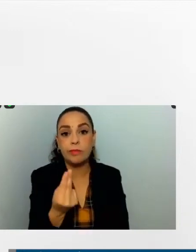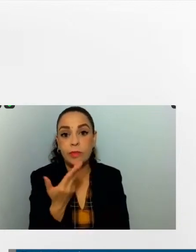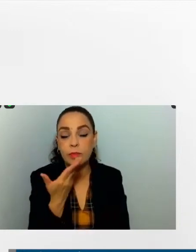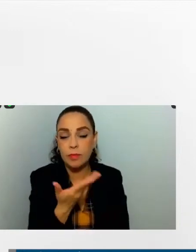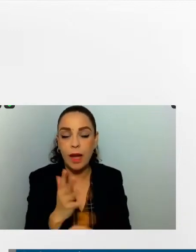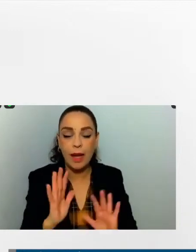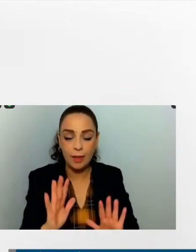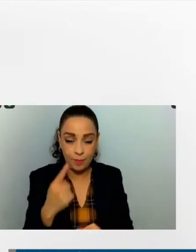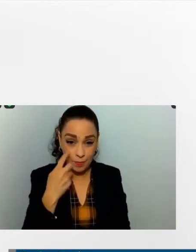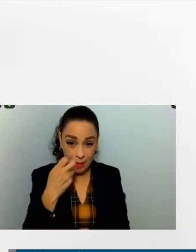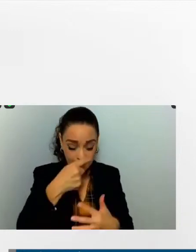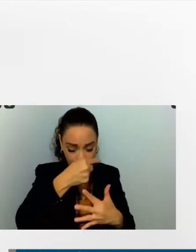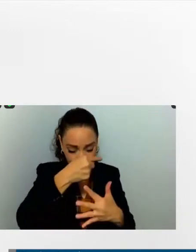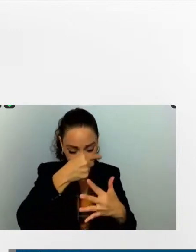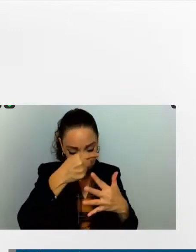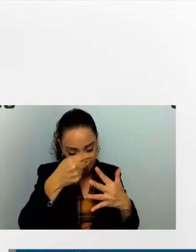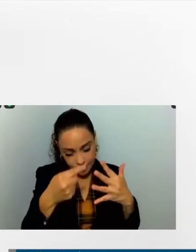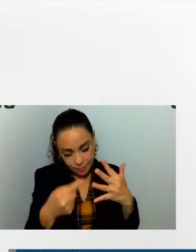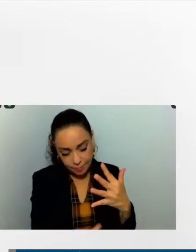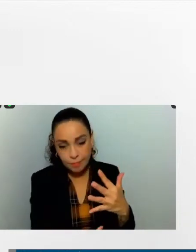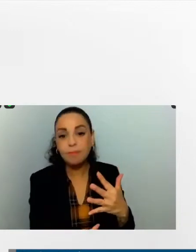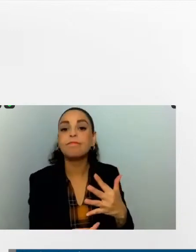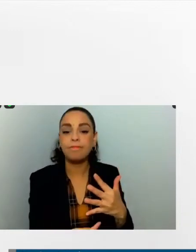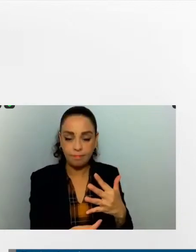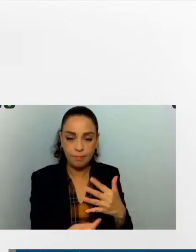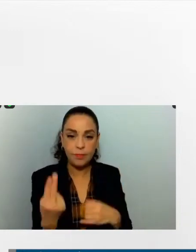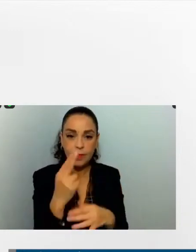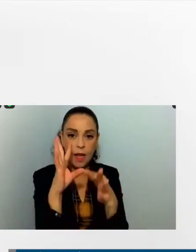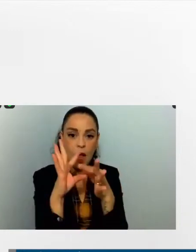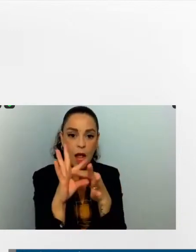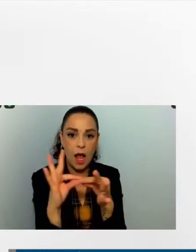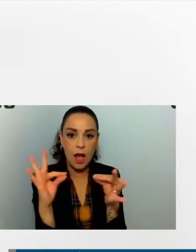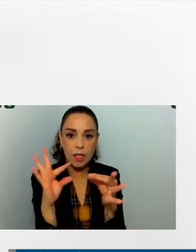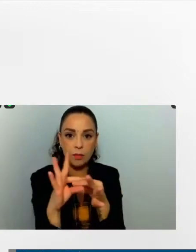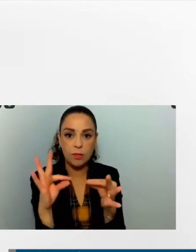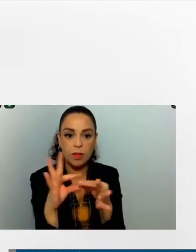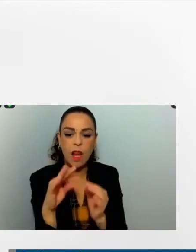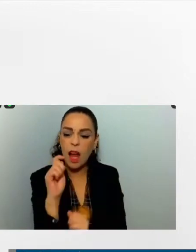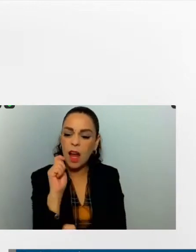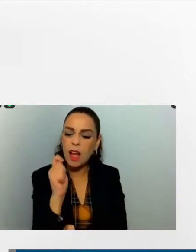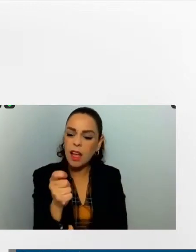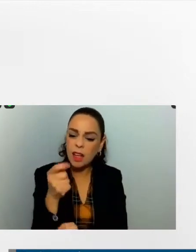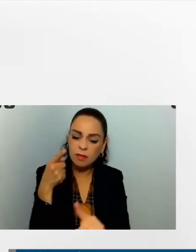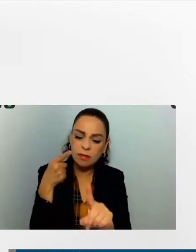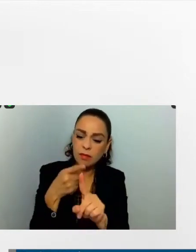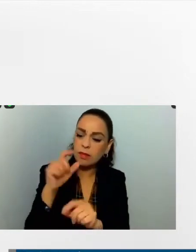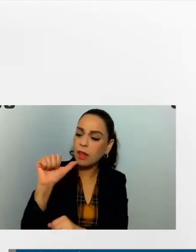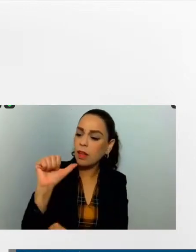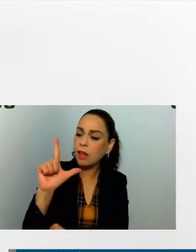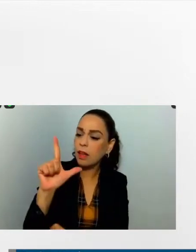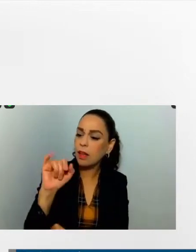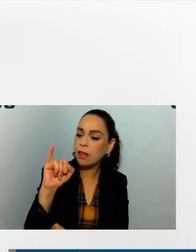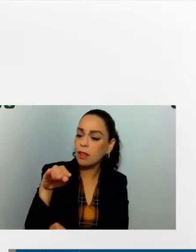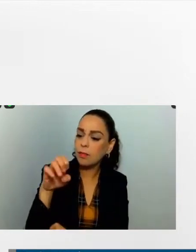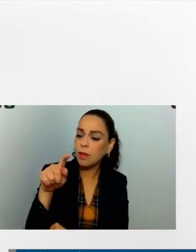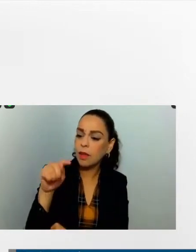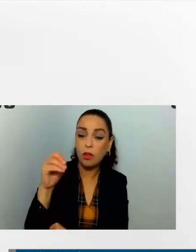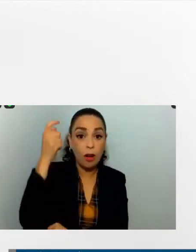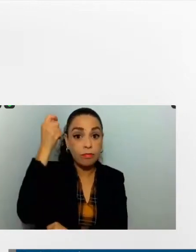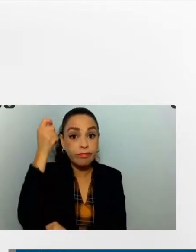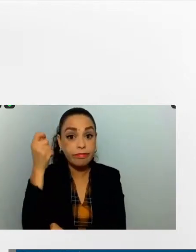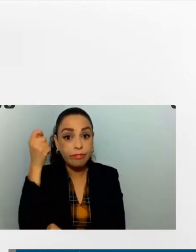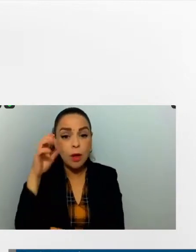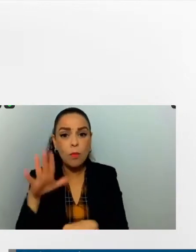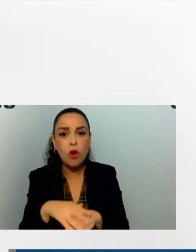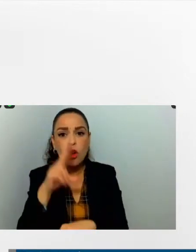El recorrido que hace además pasa por explicar de qué se tratan los alimentos, por qué los alimentos no solo se refieren a las cuestiones alimenticias